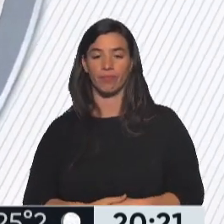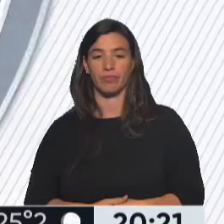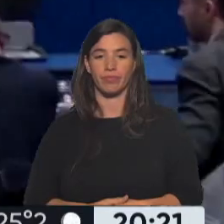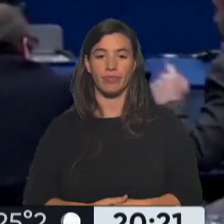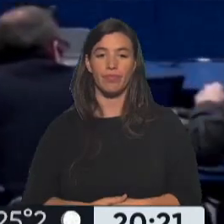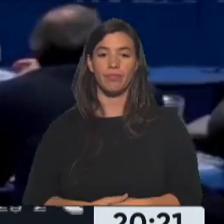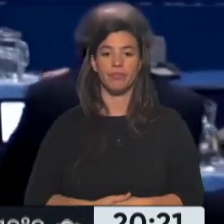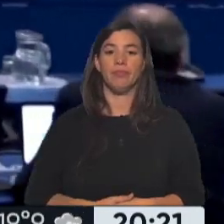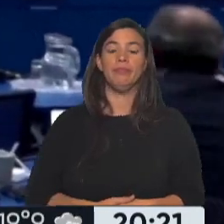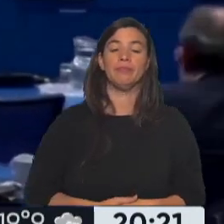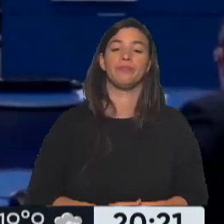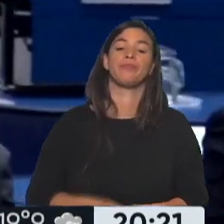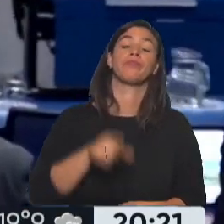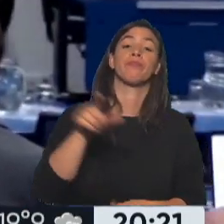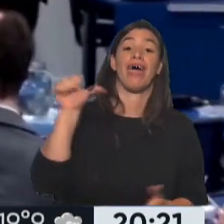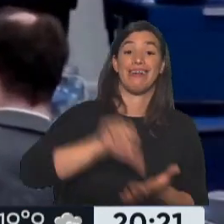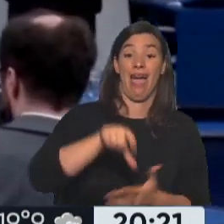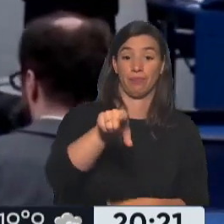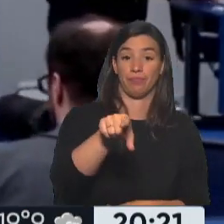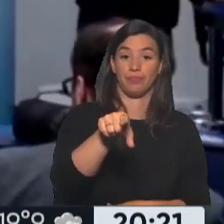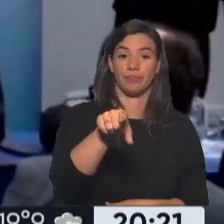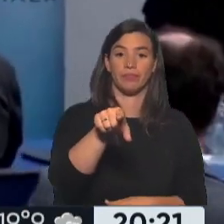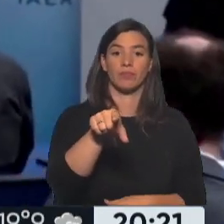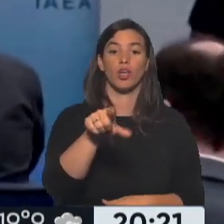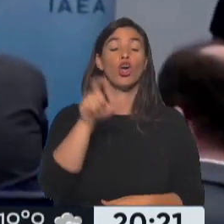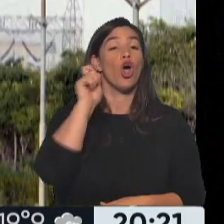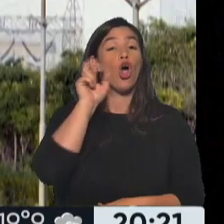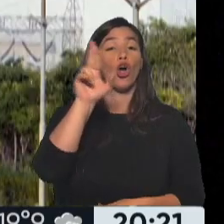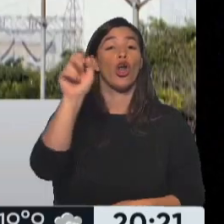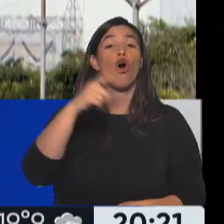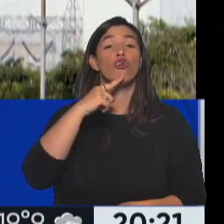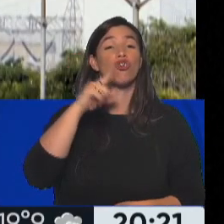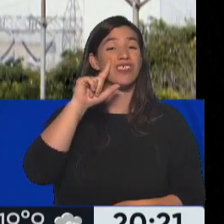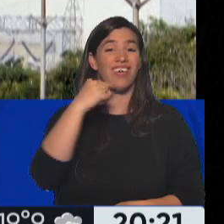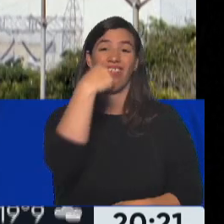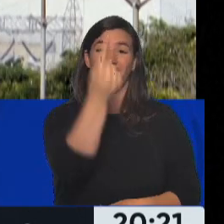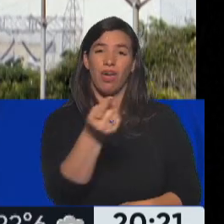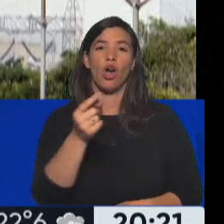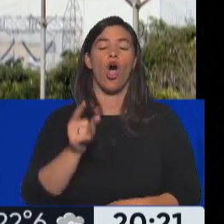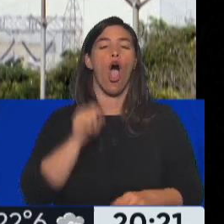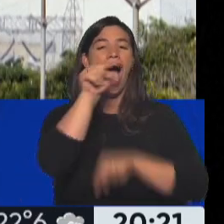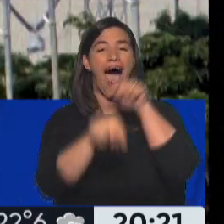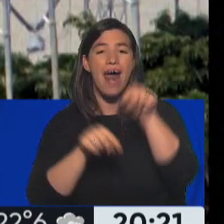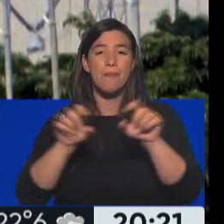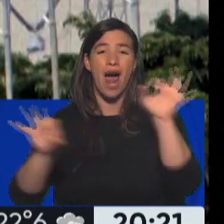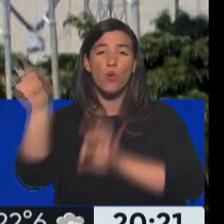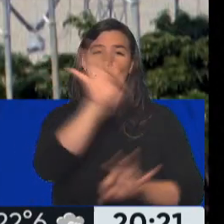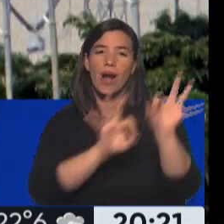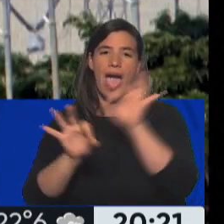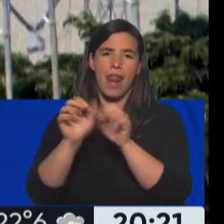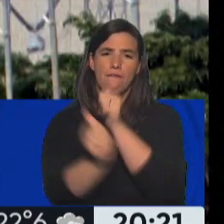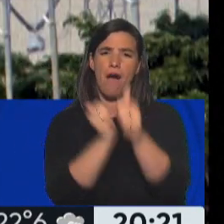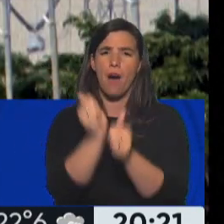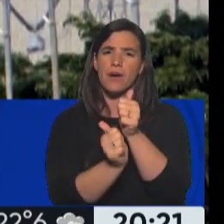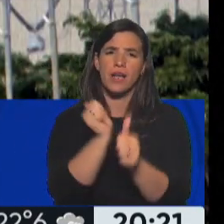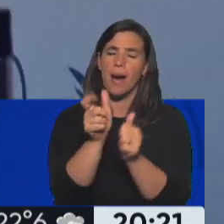Irán. Grossi cree que no fabricará armas nucleares. El argentino que conduce la Agencia Internacional de Energía Atómica de